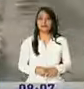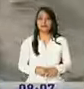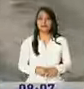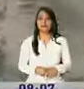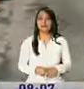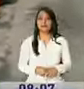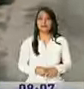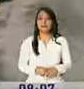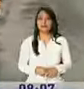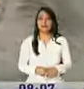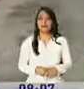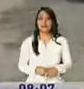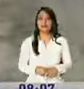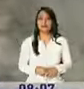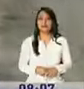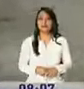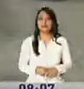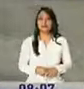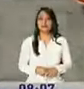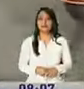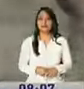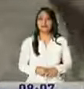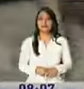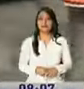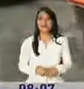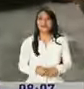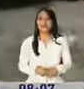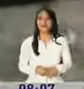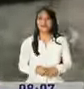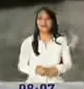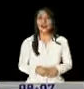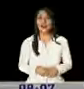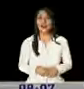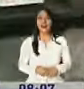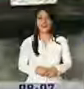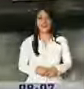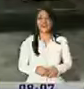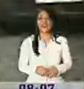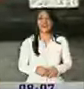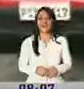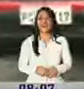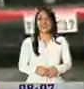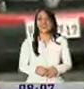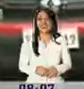Vengan, por favor. Aquí. Vamos, ven.